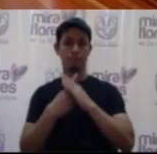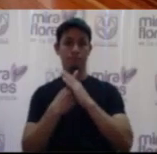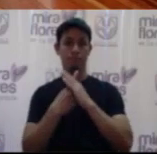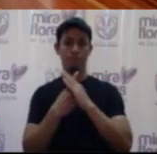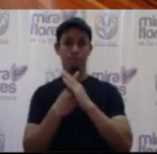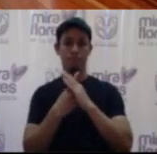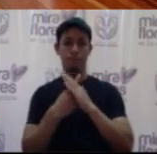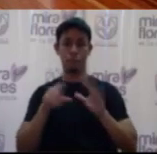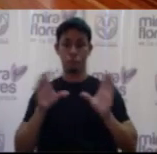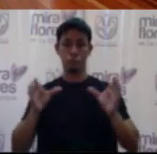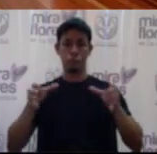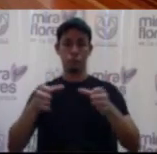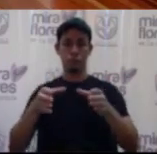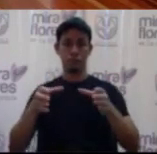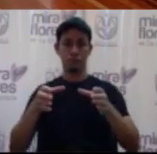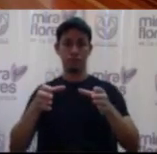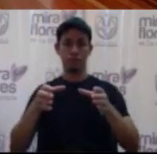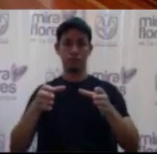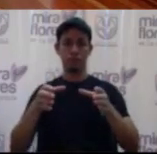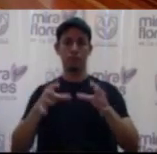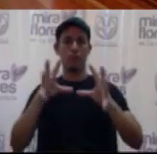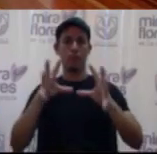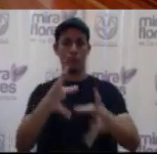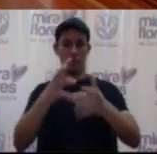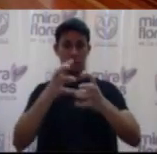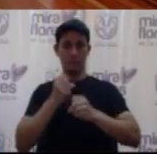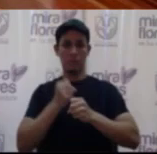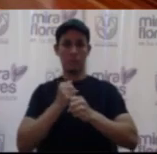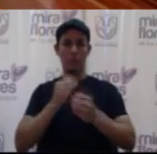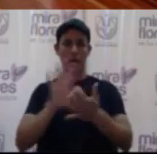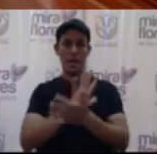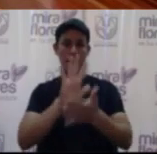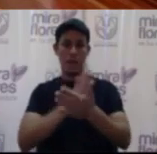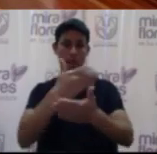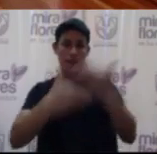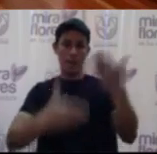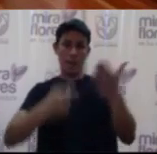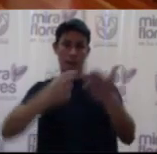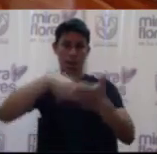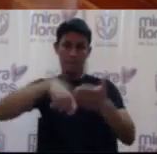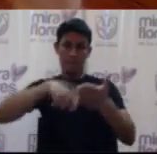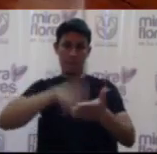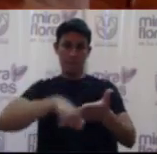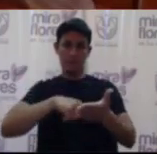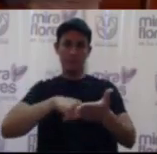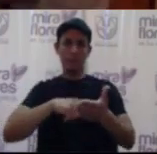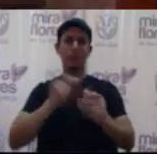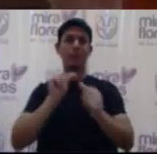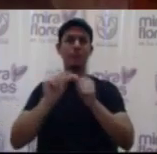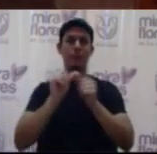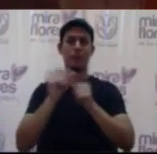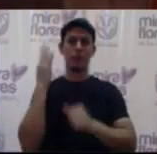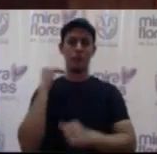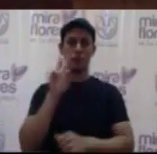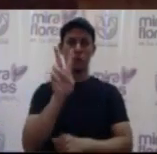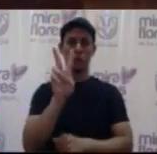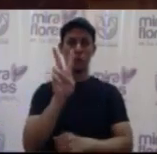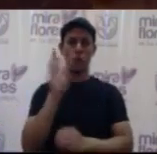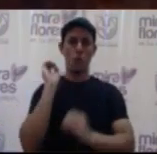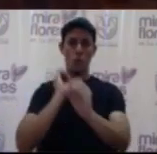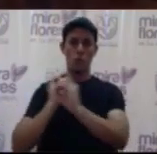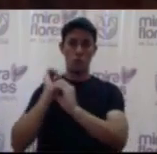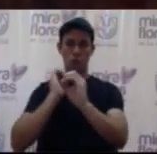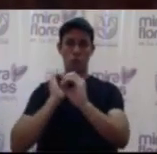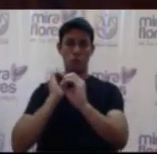miembros del consejo han recibido un acta de fecha 2 de octubre del año 2018